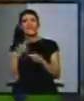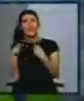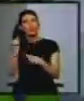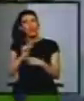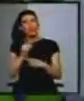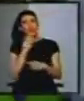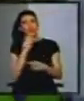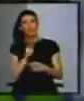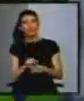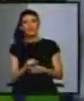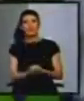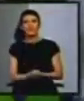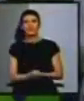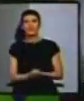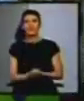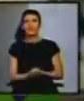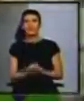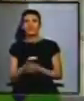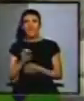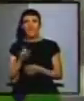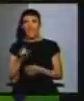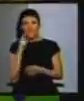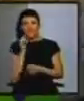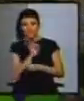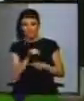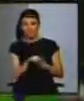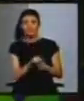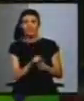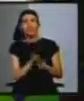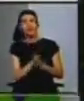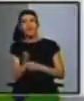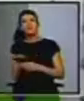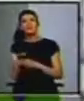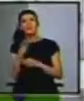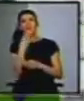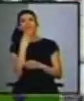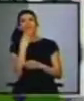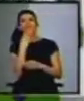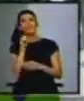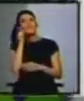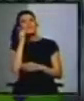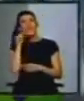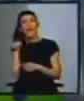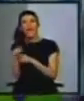baratos. Elías nos lleva a conocer sus puestos de jugo regalón.